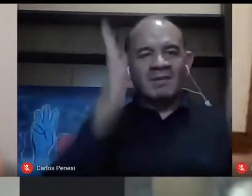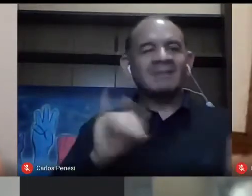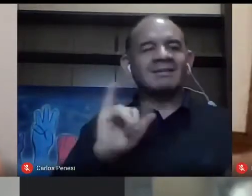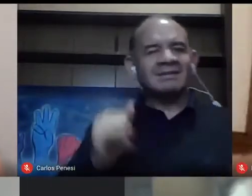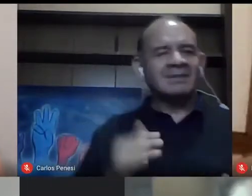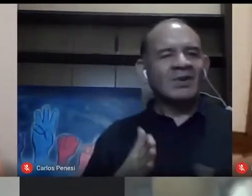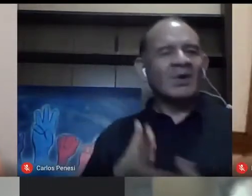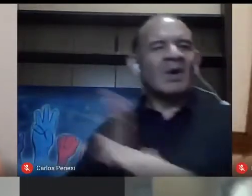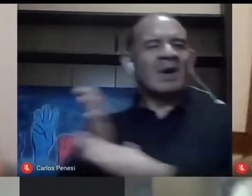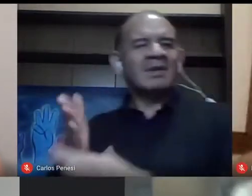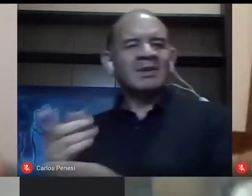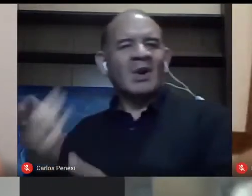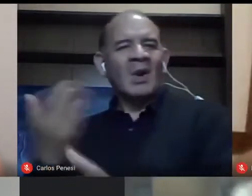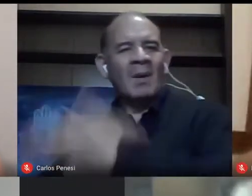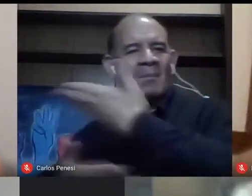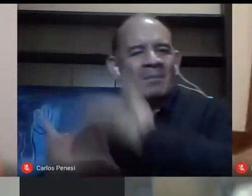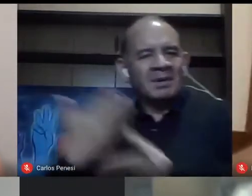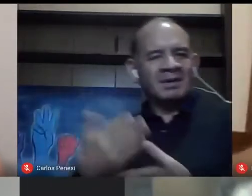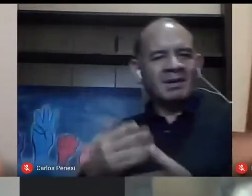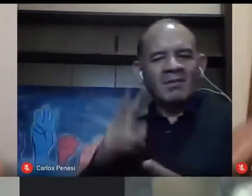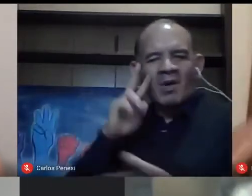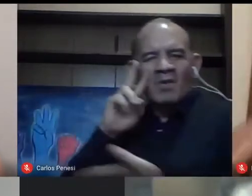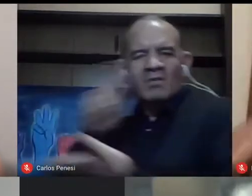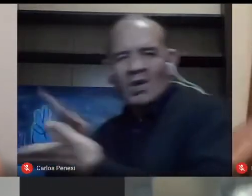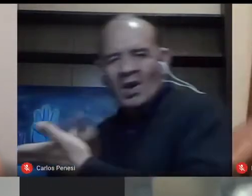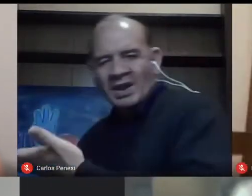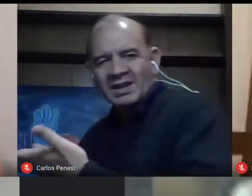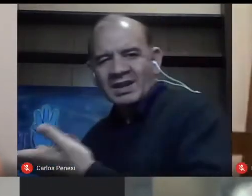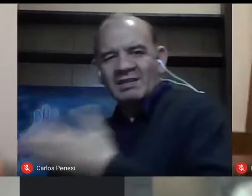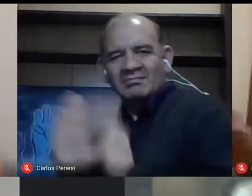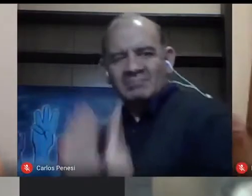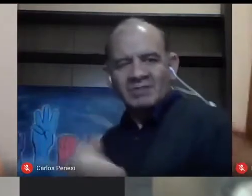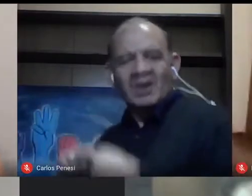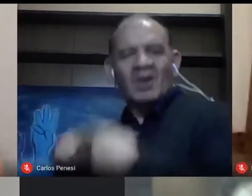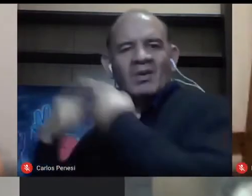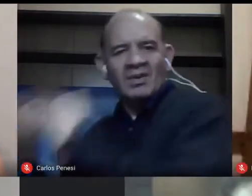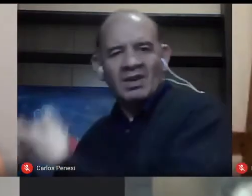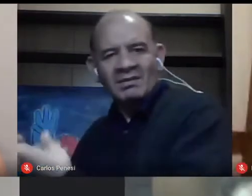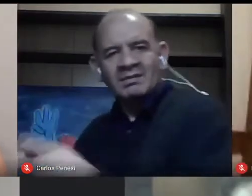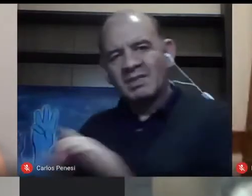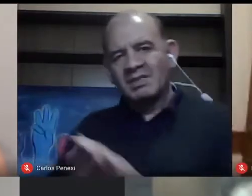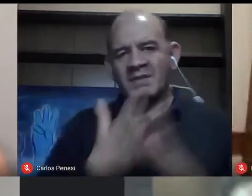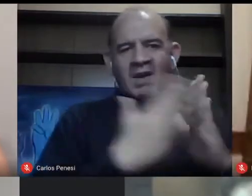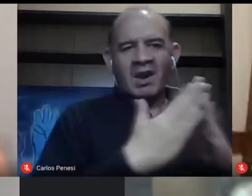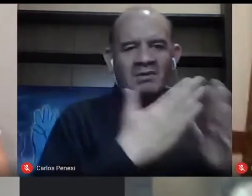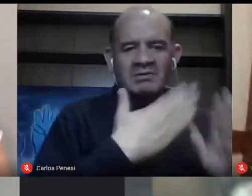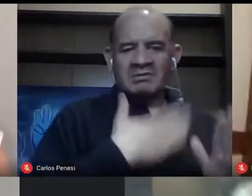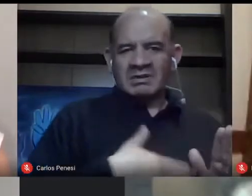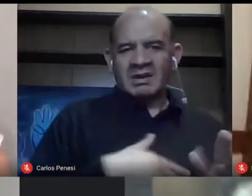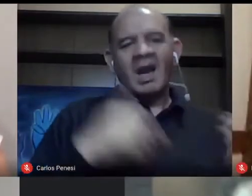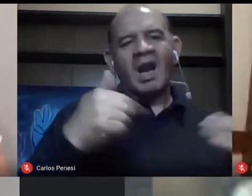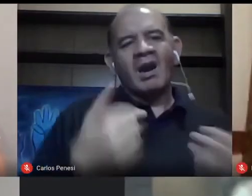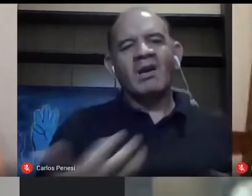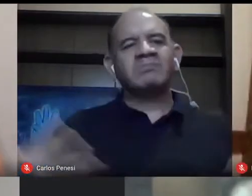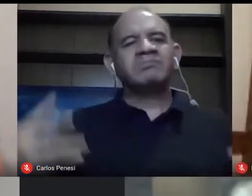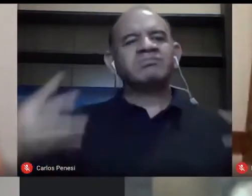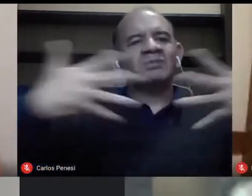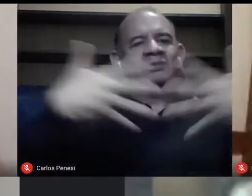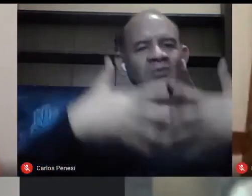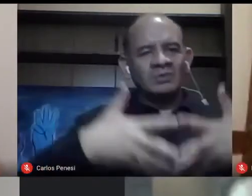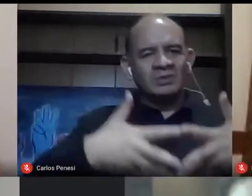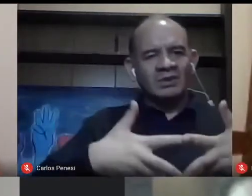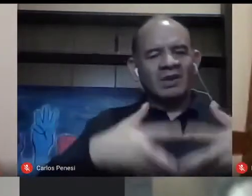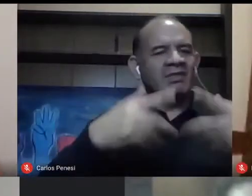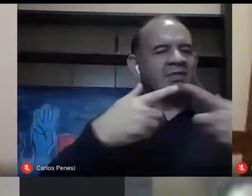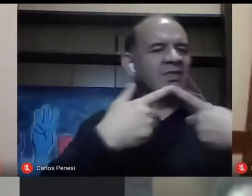y estaba a disposición de los usuarios. Esto es integrar a un colectivo, ¿sí? Que es